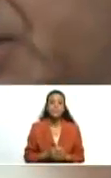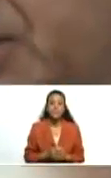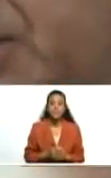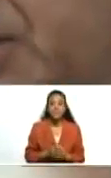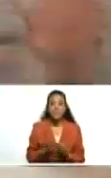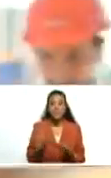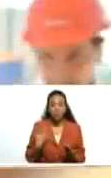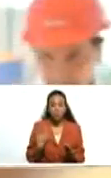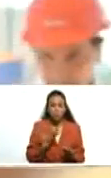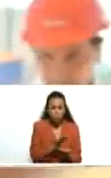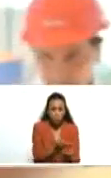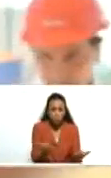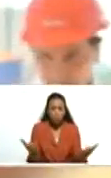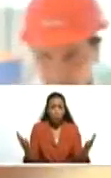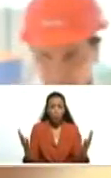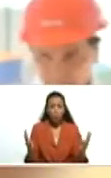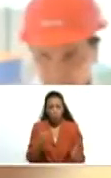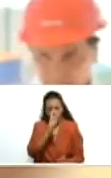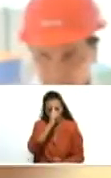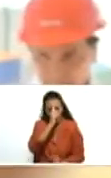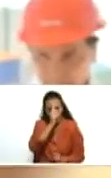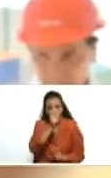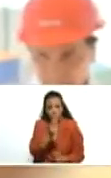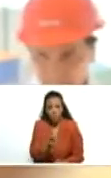Venimos a rendir